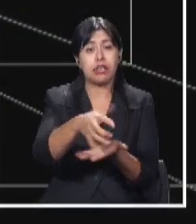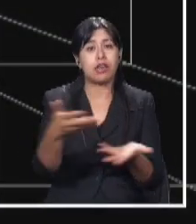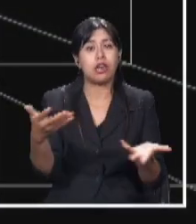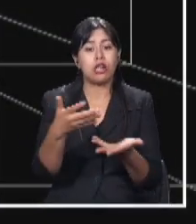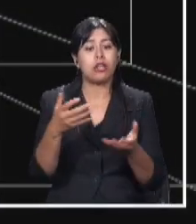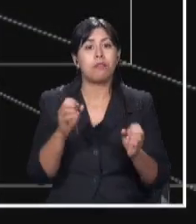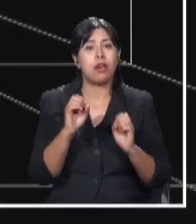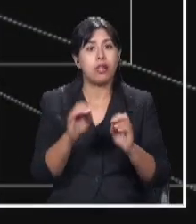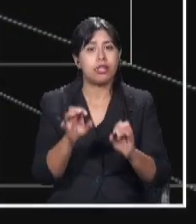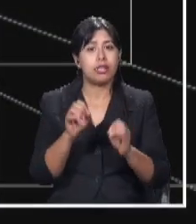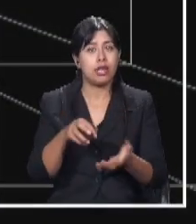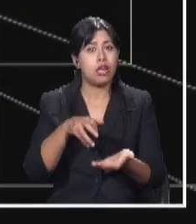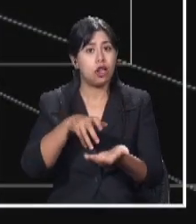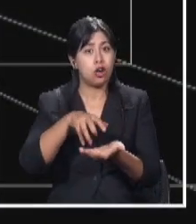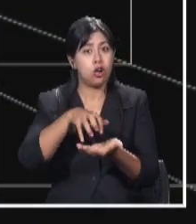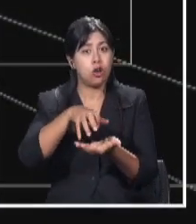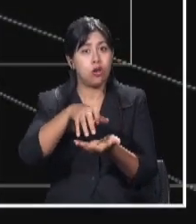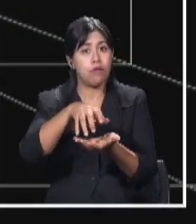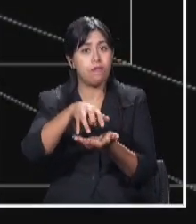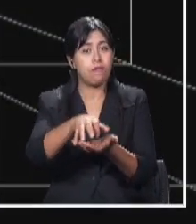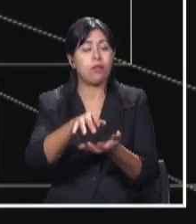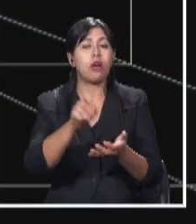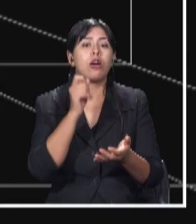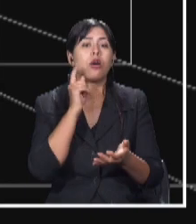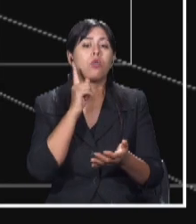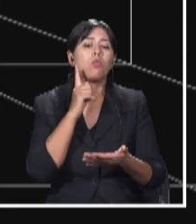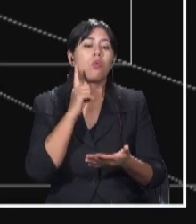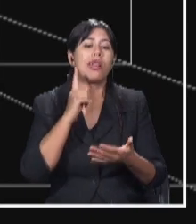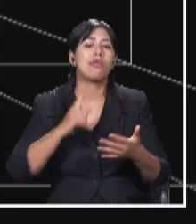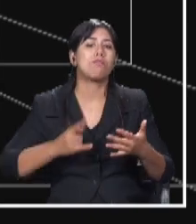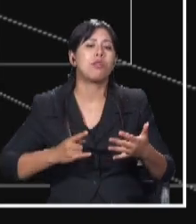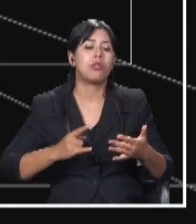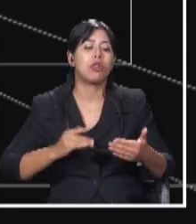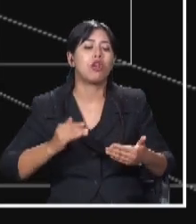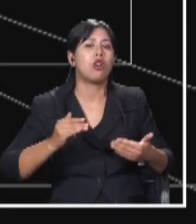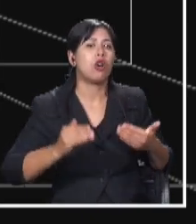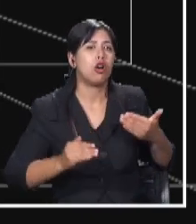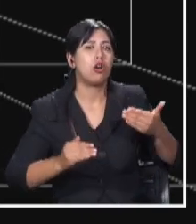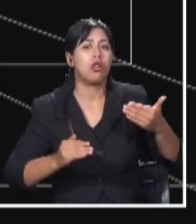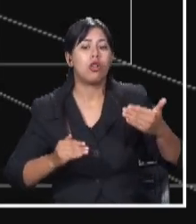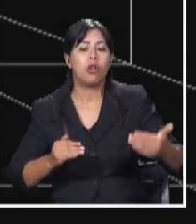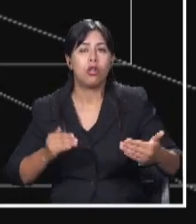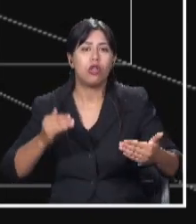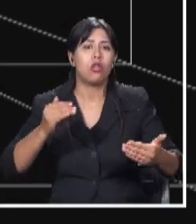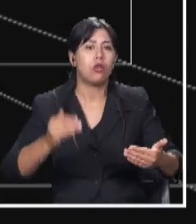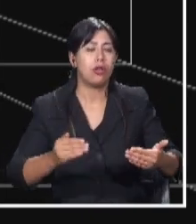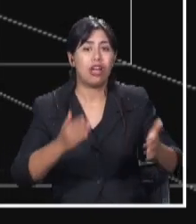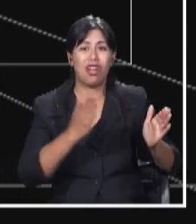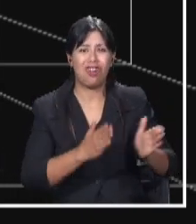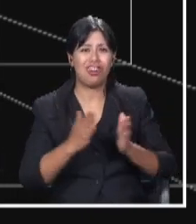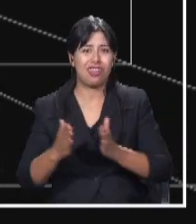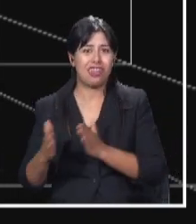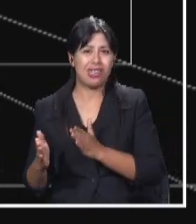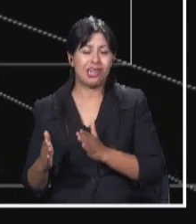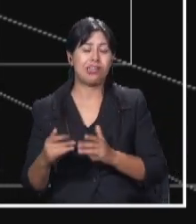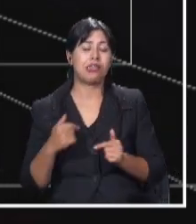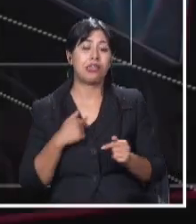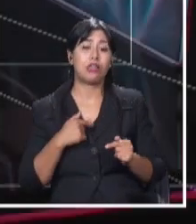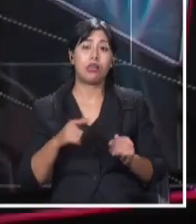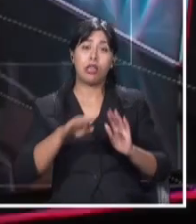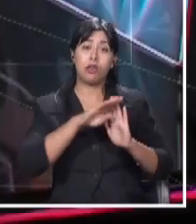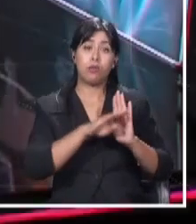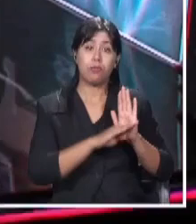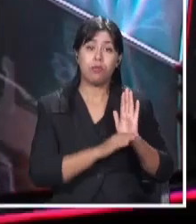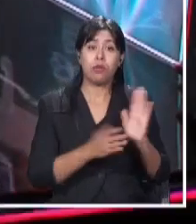¿cómo le digo a ese robot qué motores tiene que mover en qué orden para que se desplace de un punto a otro? ¿Ya? Entonces, la forma clásica